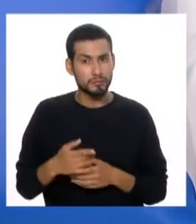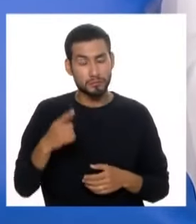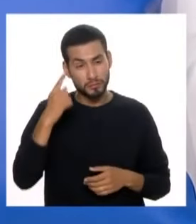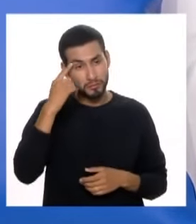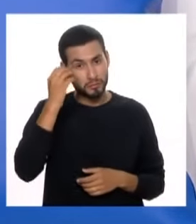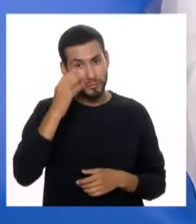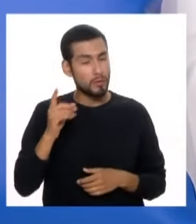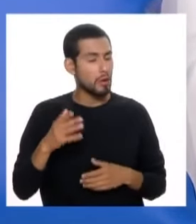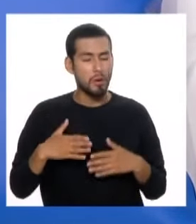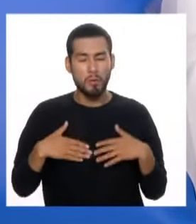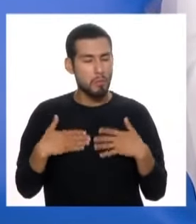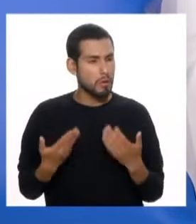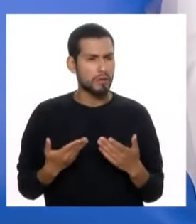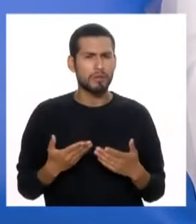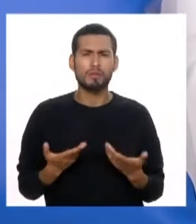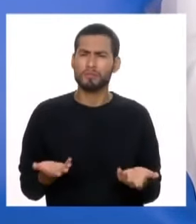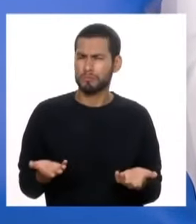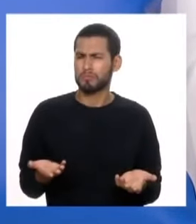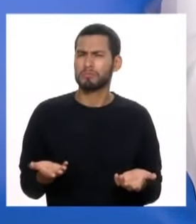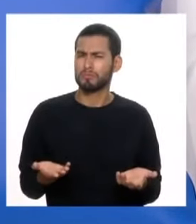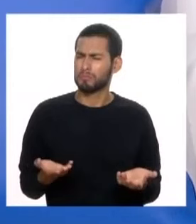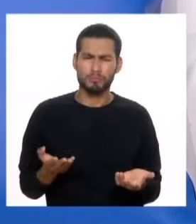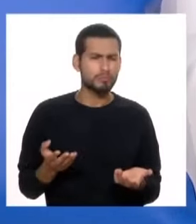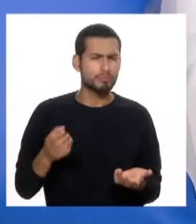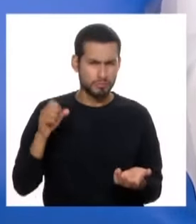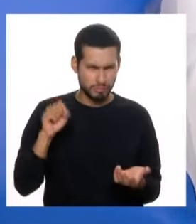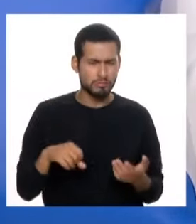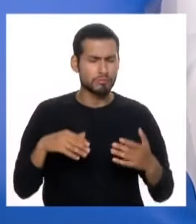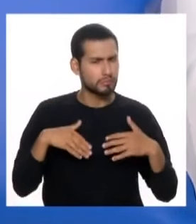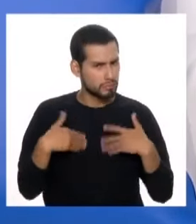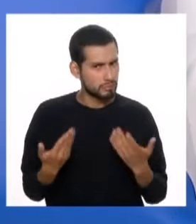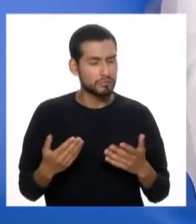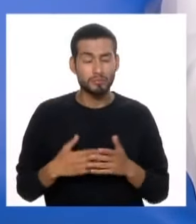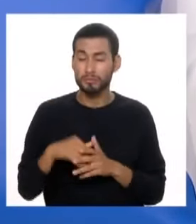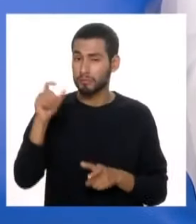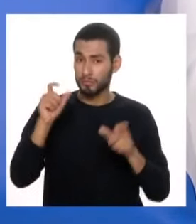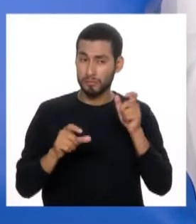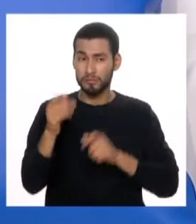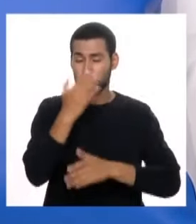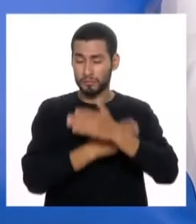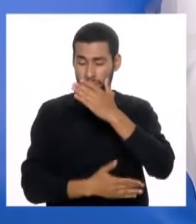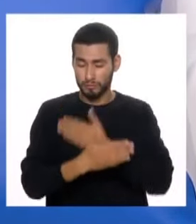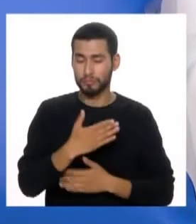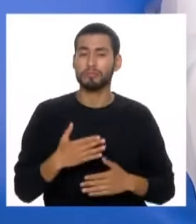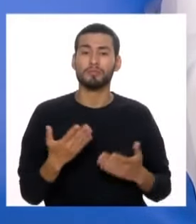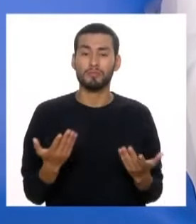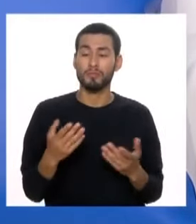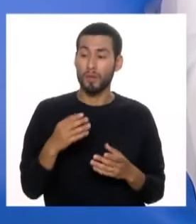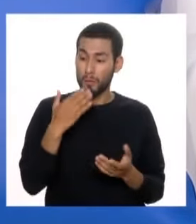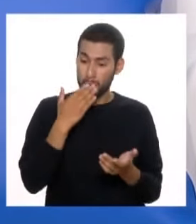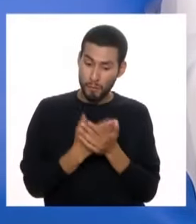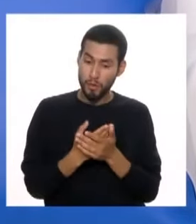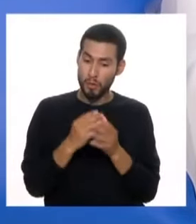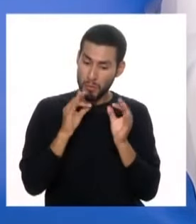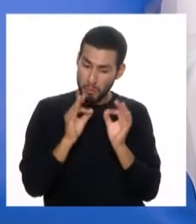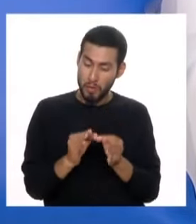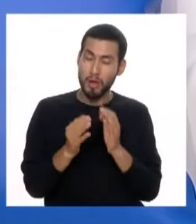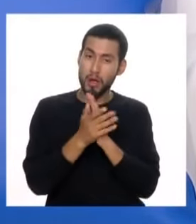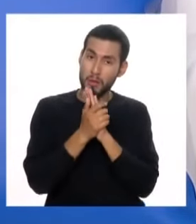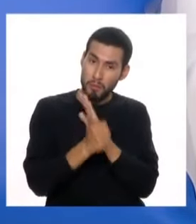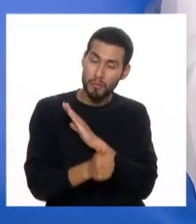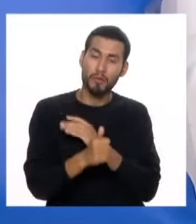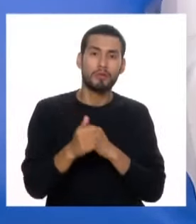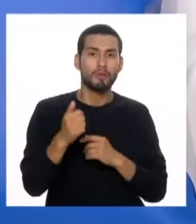que no puede hacer cosas cuando es al contrario. Las personas con discapacidad debidamente preparadas,